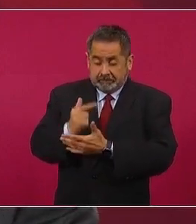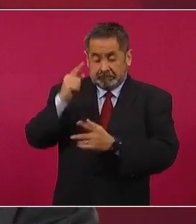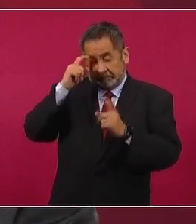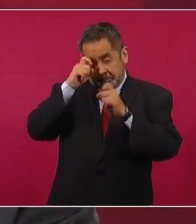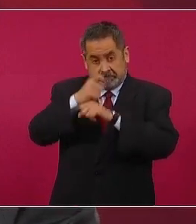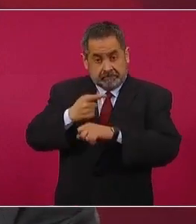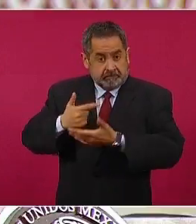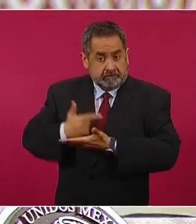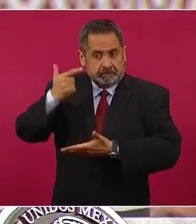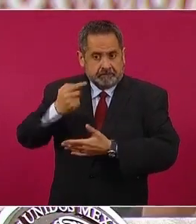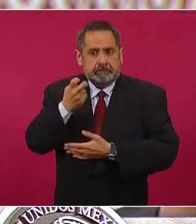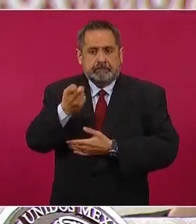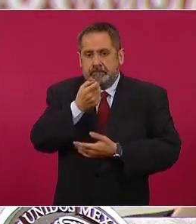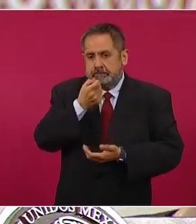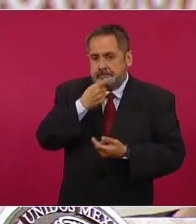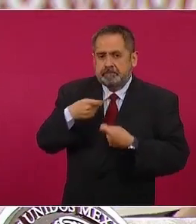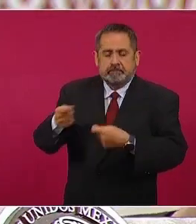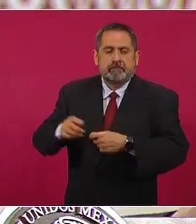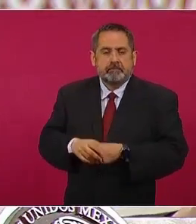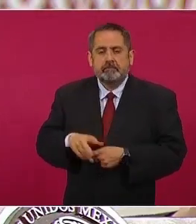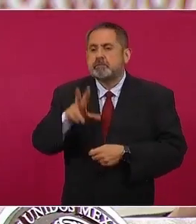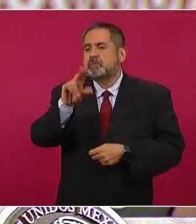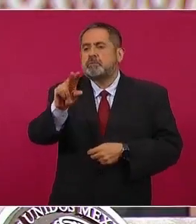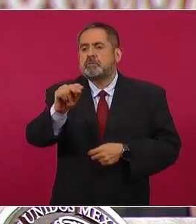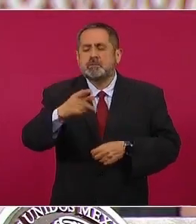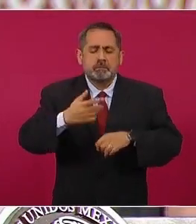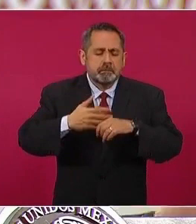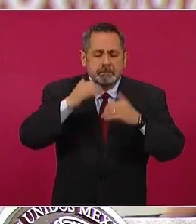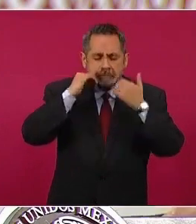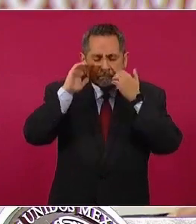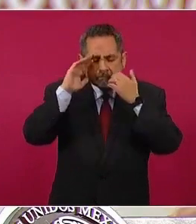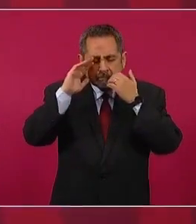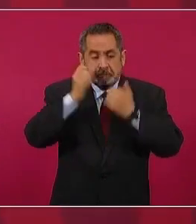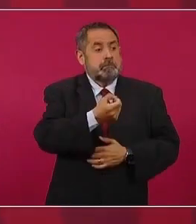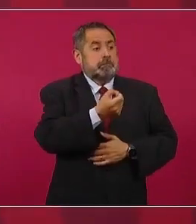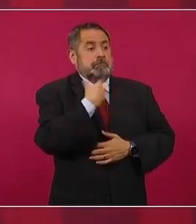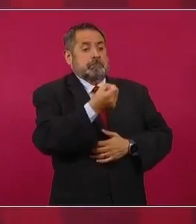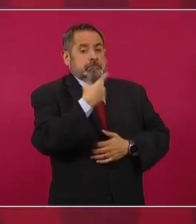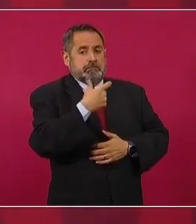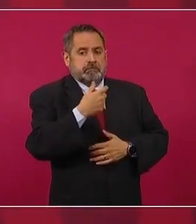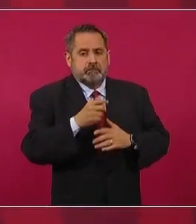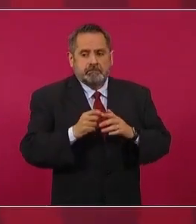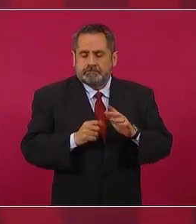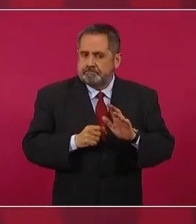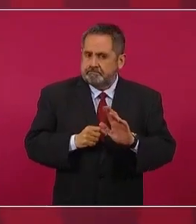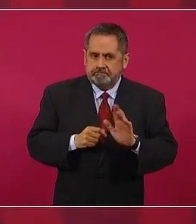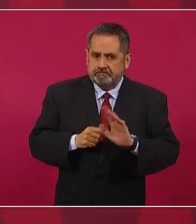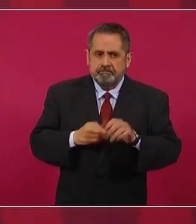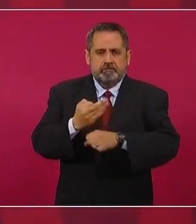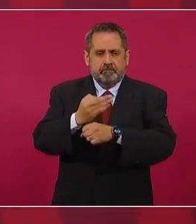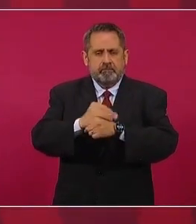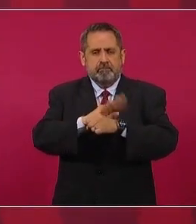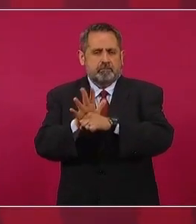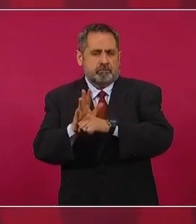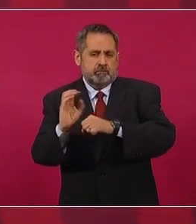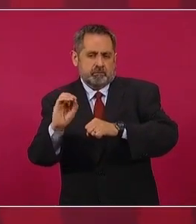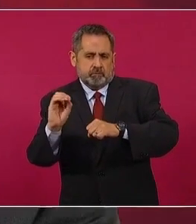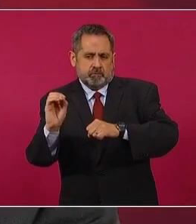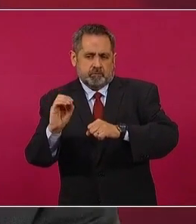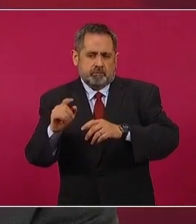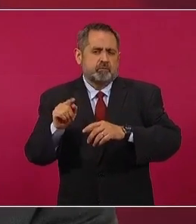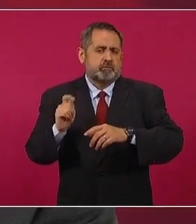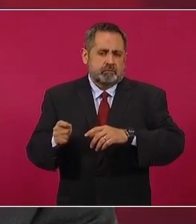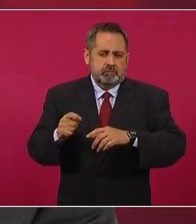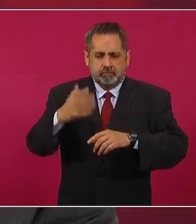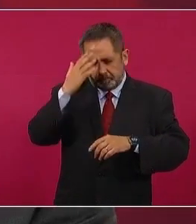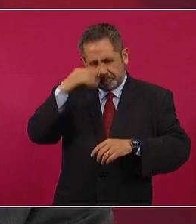muy importante destacar esto, no cualquier persona que tuviera infección por SARS-CoV-2, particularmente ahora que está la variante Omicron